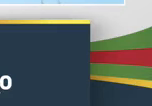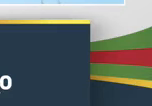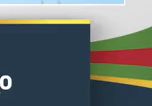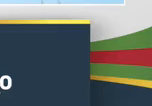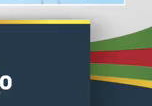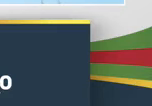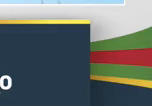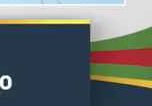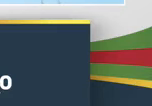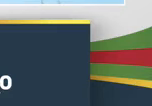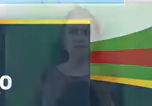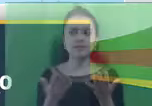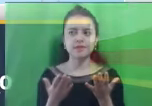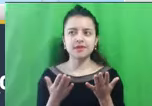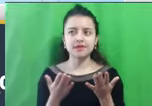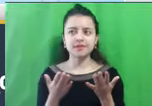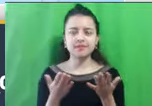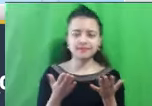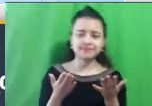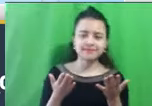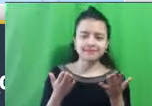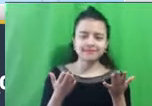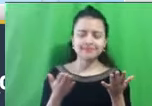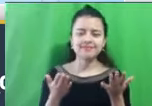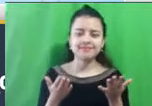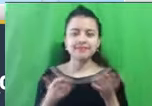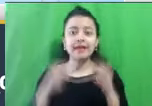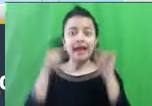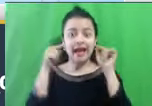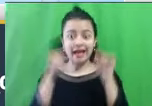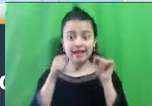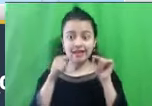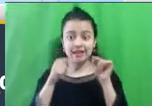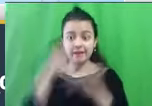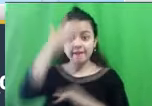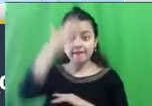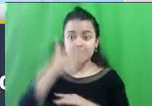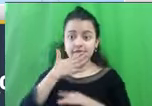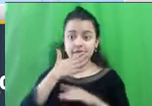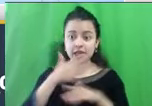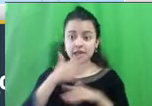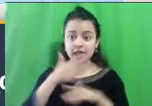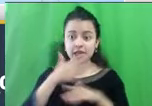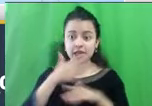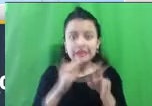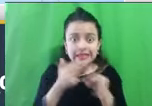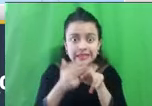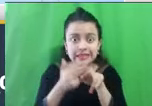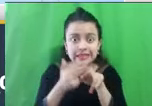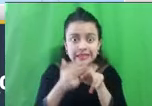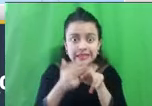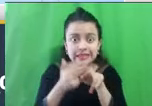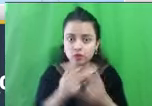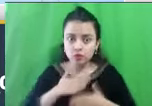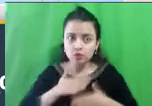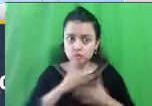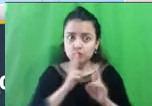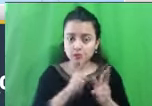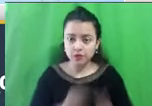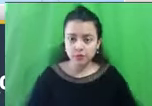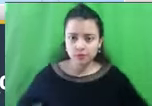adelante es porque las personas que están en Facebook no están escuchando tu pregunta. Entonces, en el espacio de preguntas te vamos a dar el micrófono, aunque ya